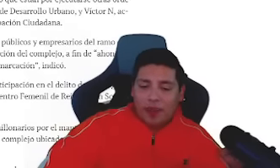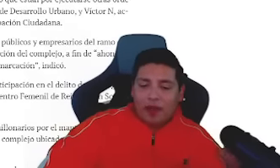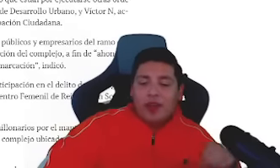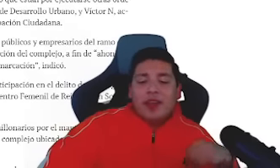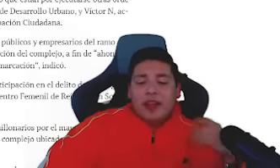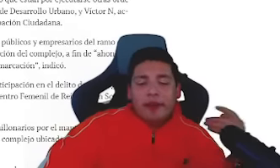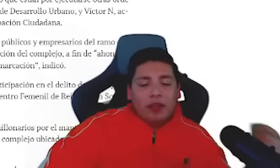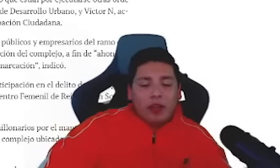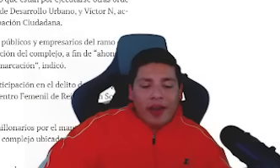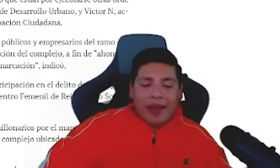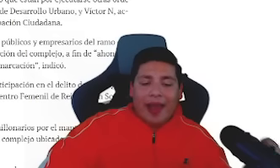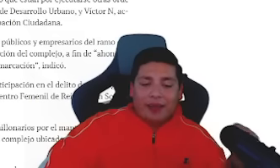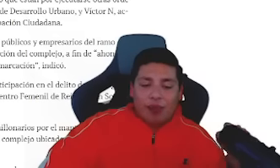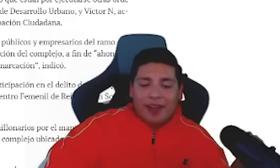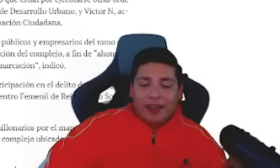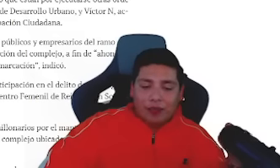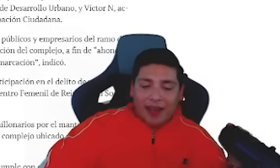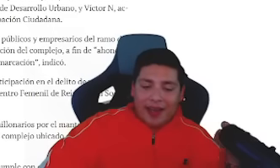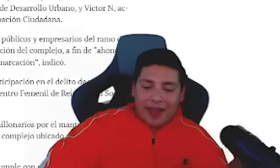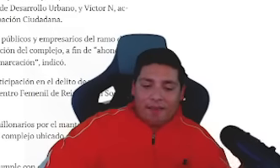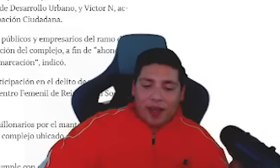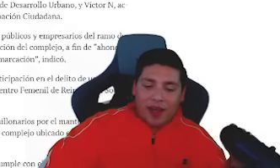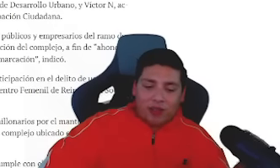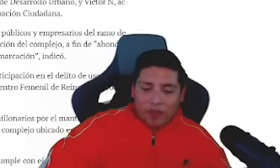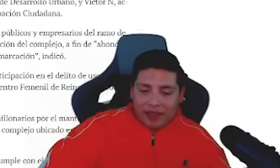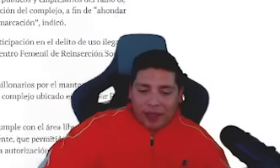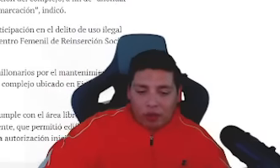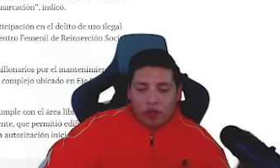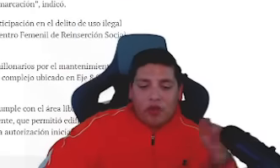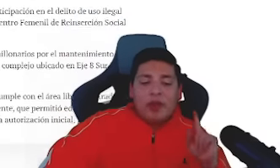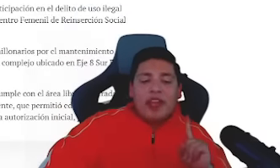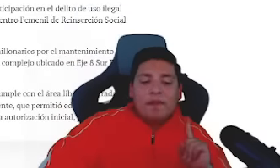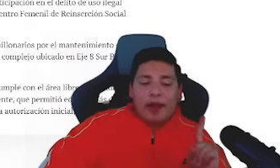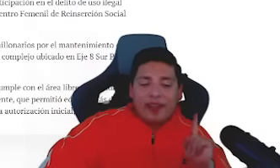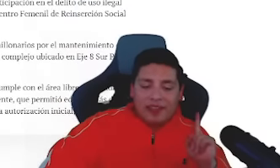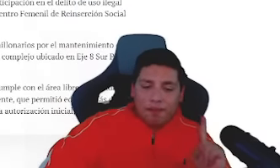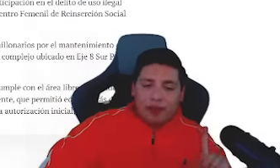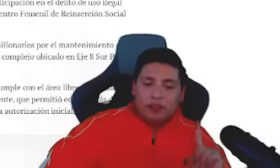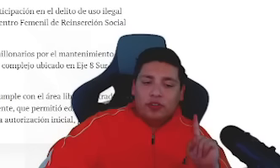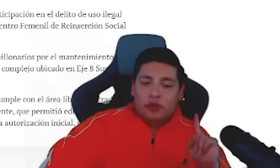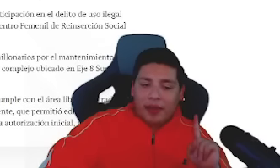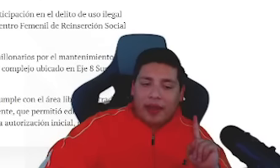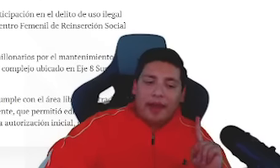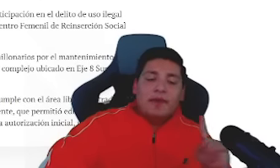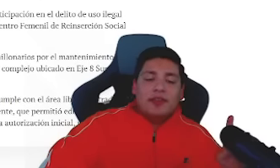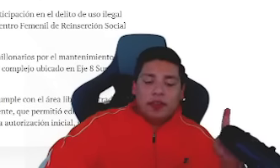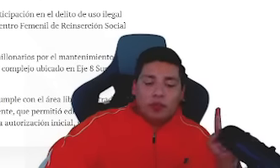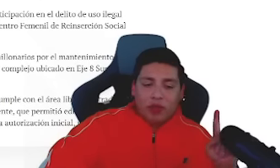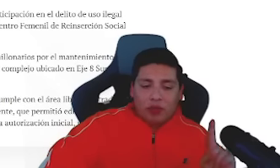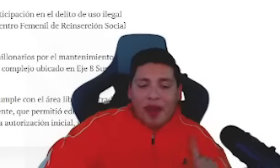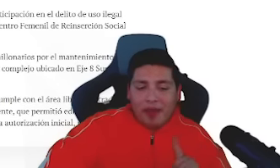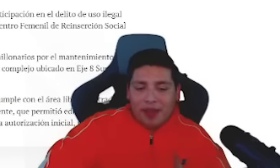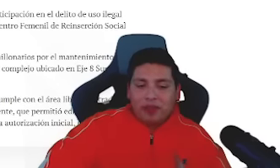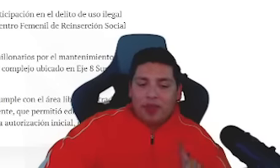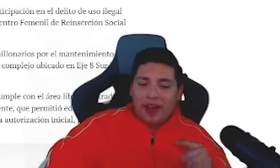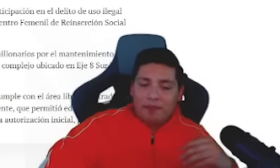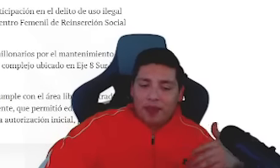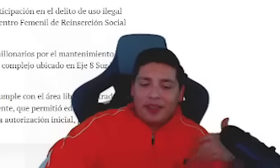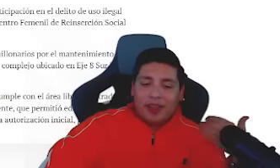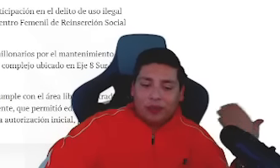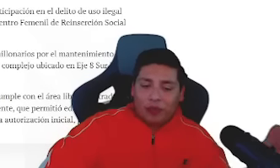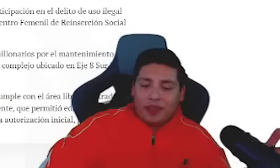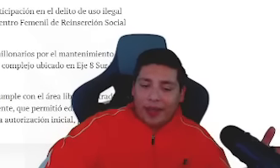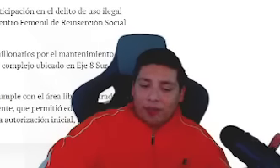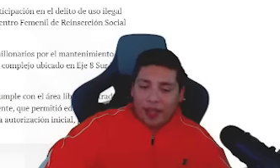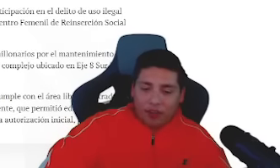de Desarrollo Urbano, y Víctor N., actual director general de Planeación, Desarrollo y Participación Ciudadana. Se continúa además con